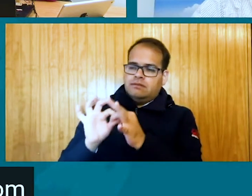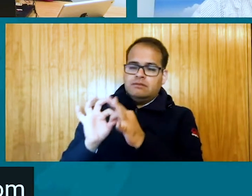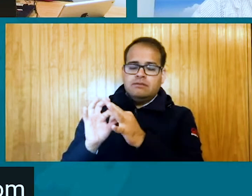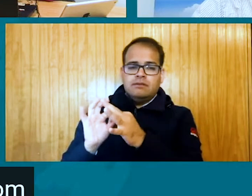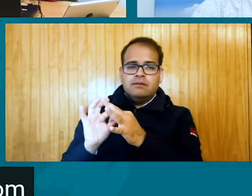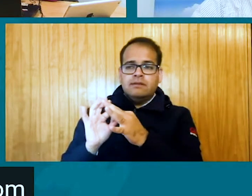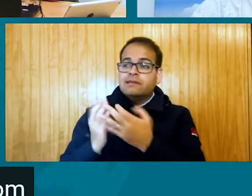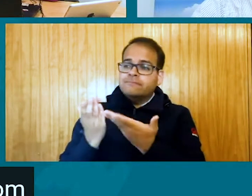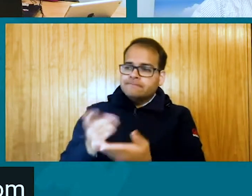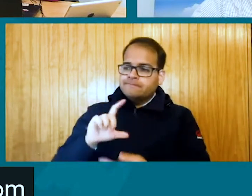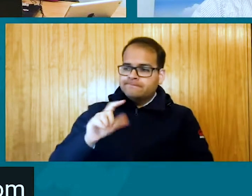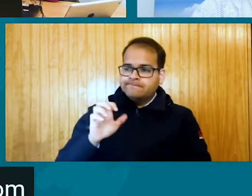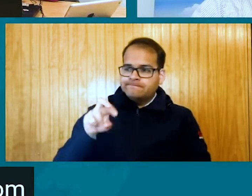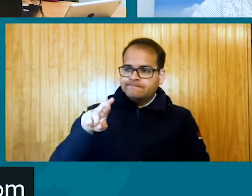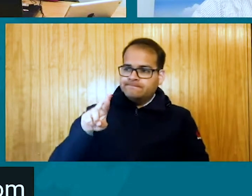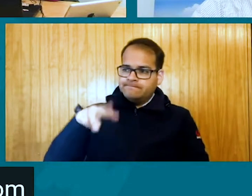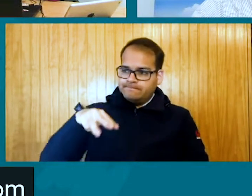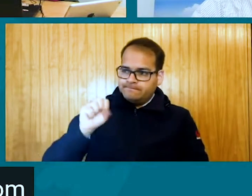Germán,